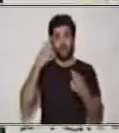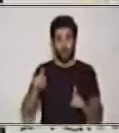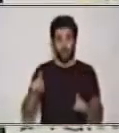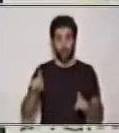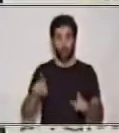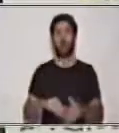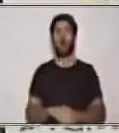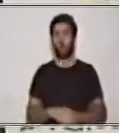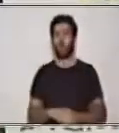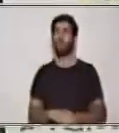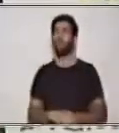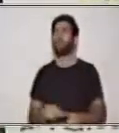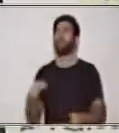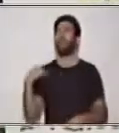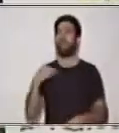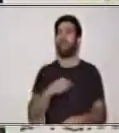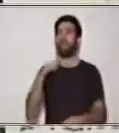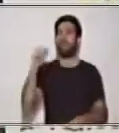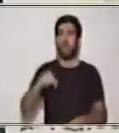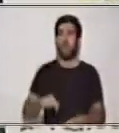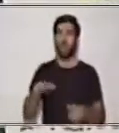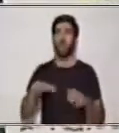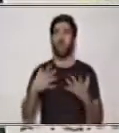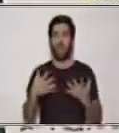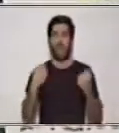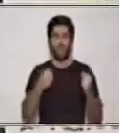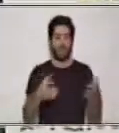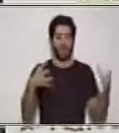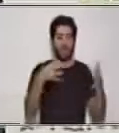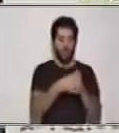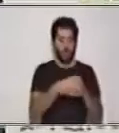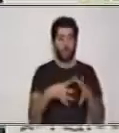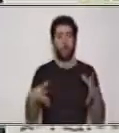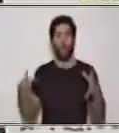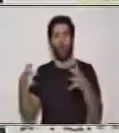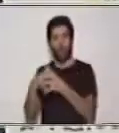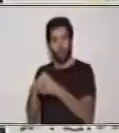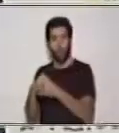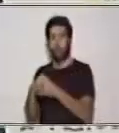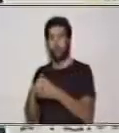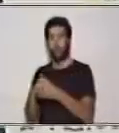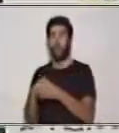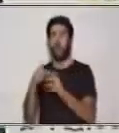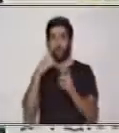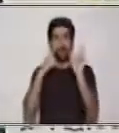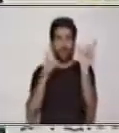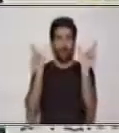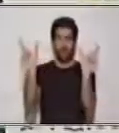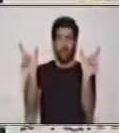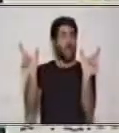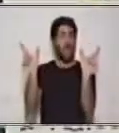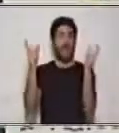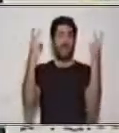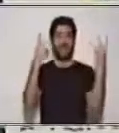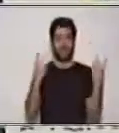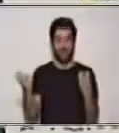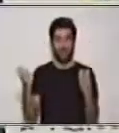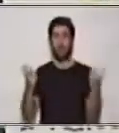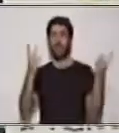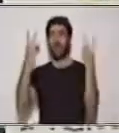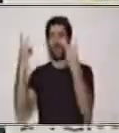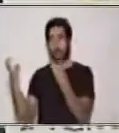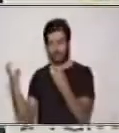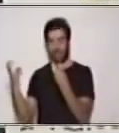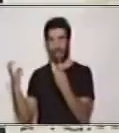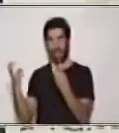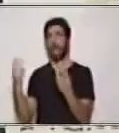Ahora, vamos a agrupar nuevamente porque aquí tenemos un término que se repite. Entonces vamos a